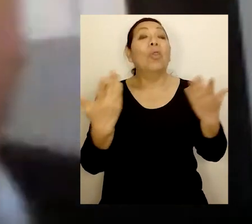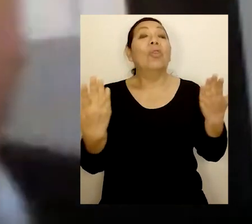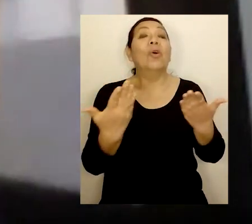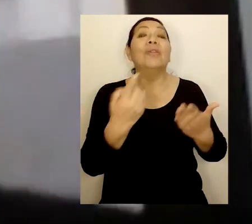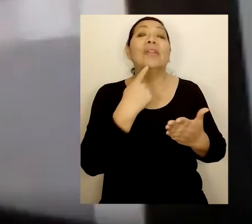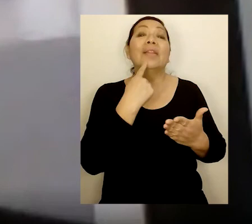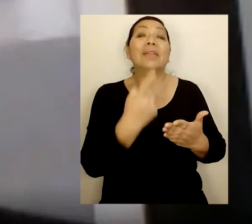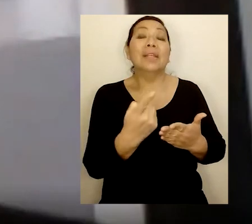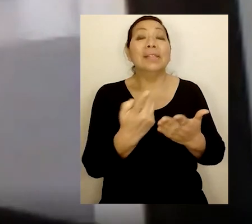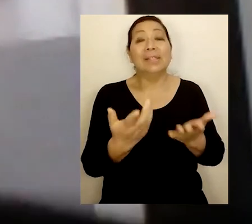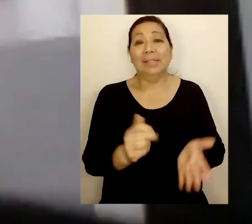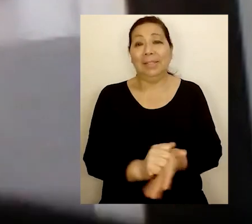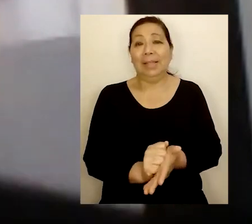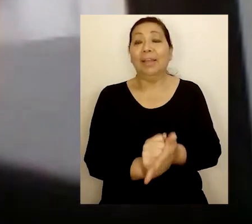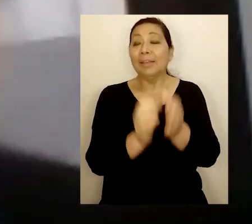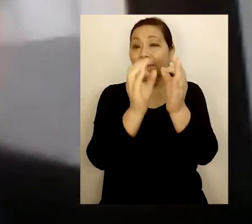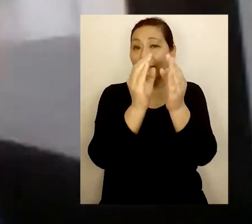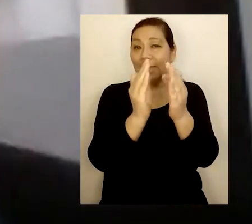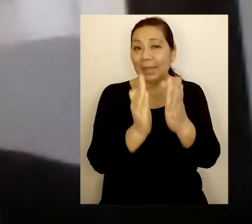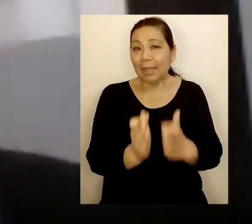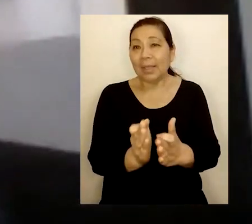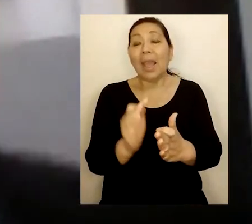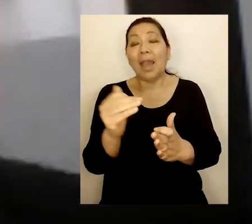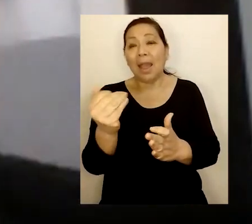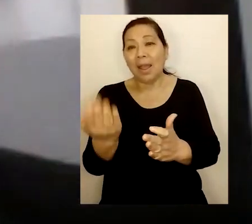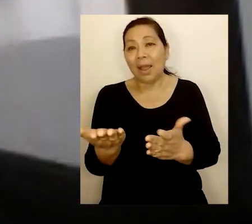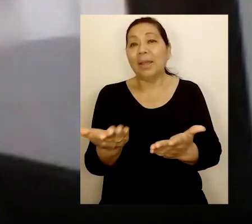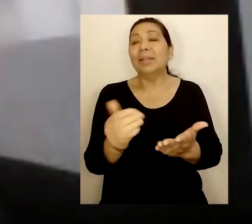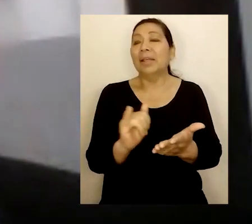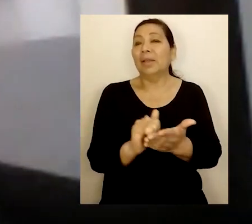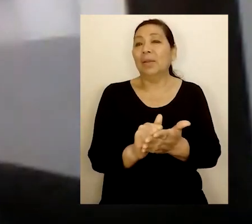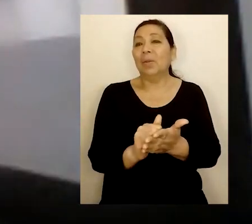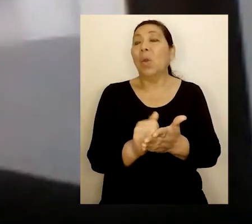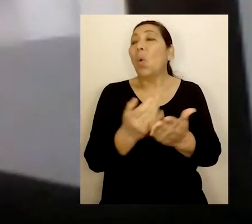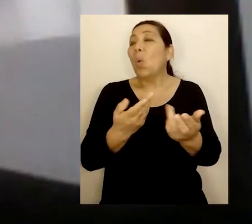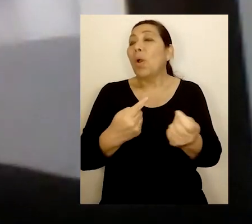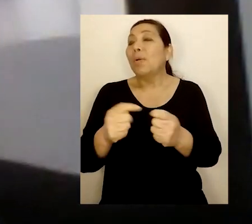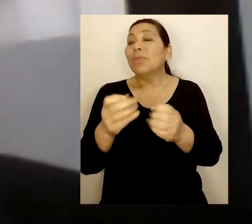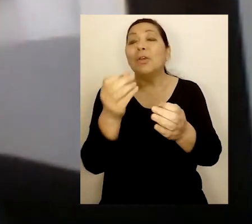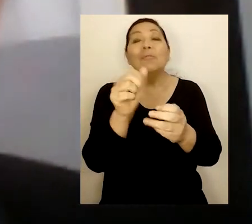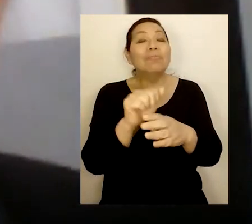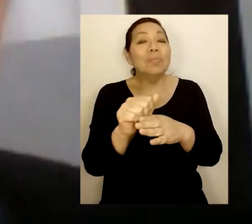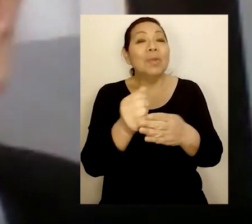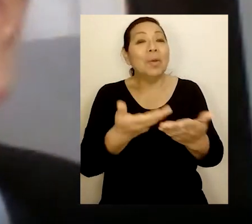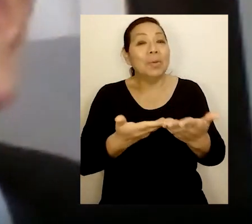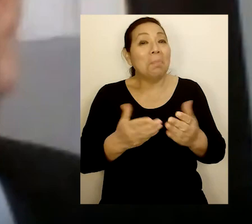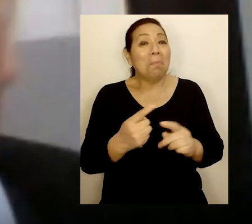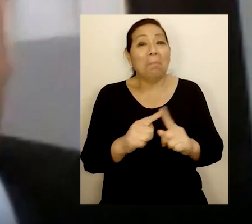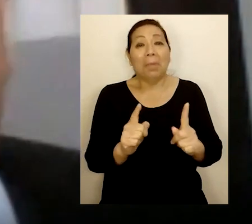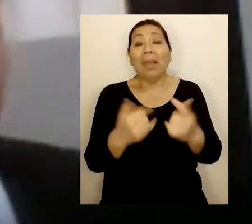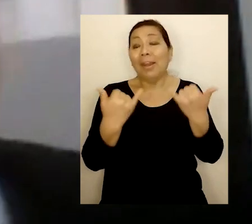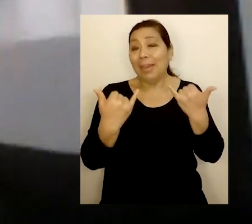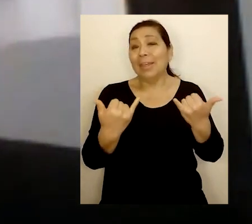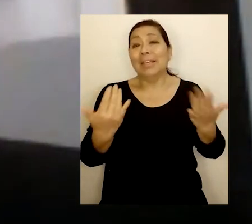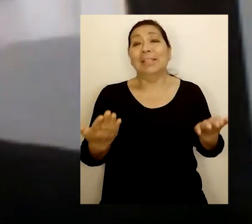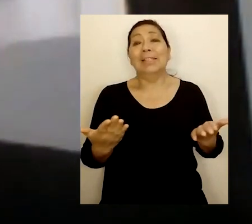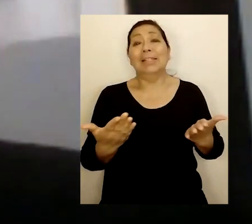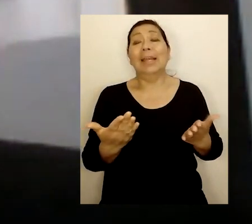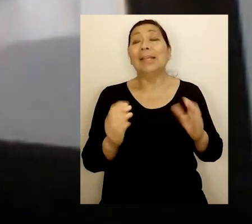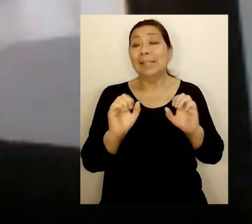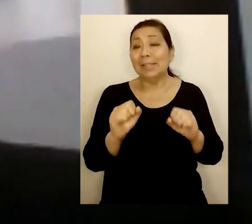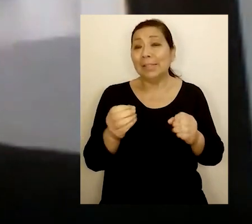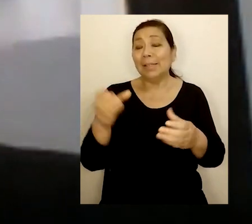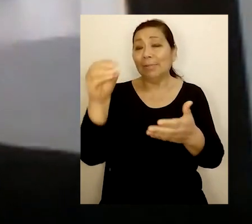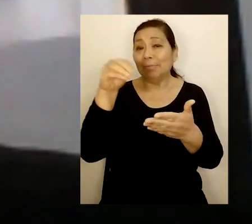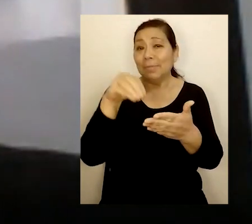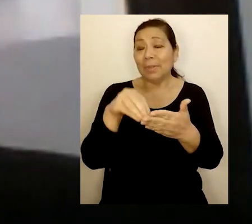se señala de forma expresa que definitivamente hay y debe existir una rehabilitación automática. Si, en este caso, si hubiera